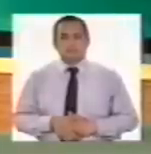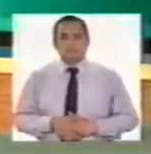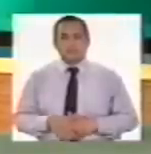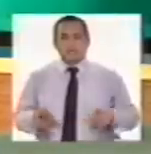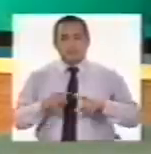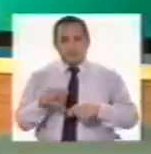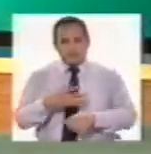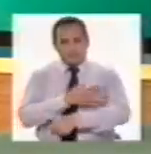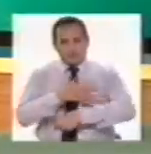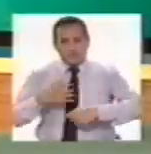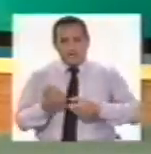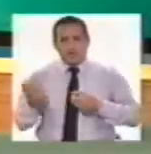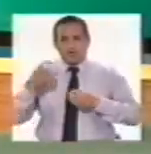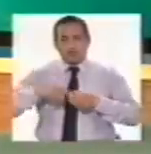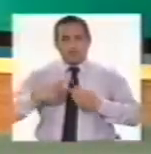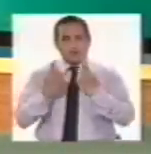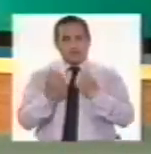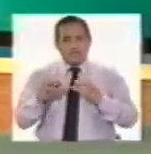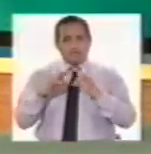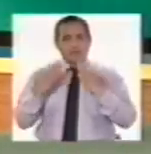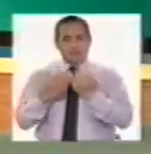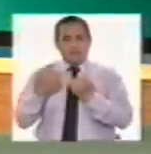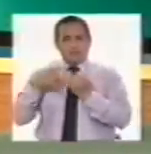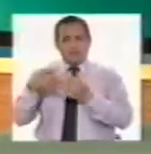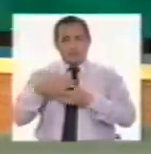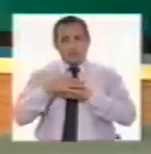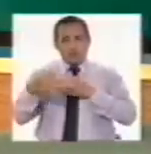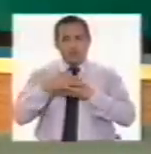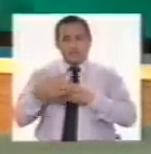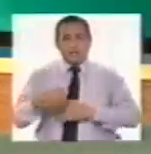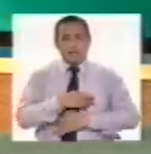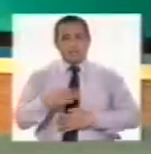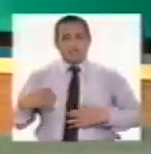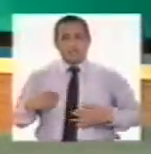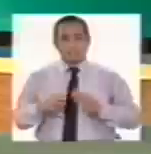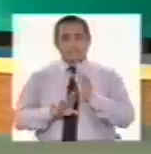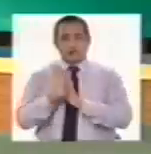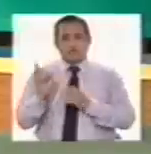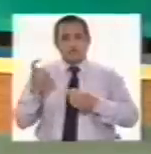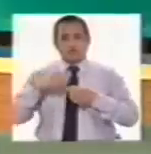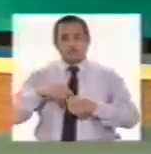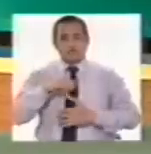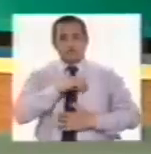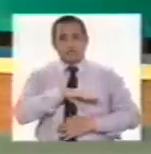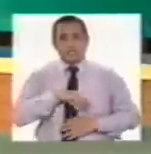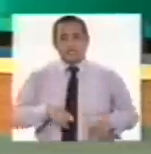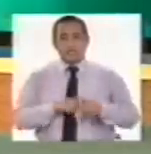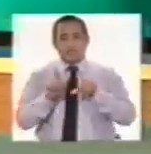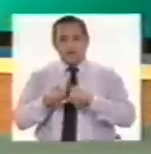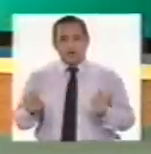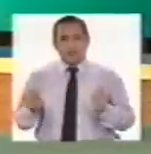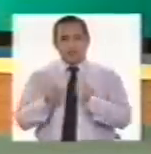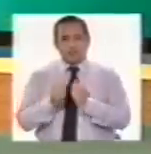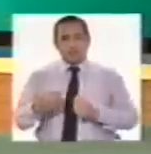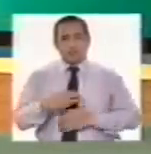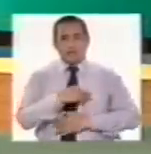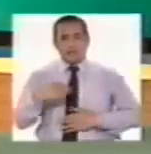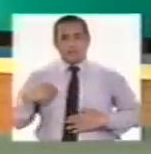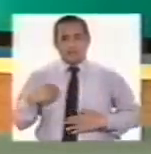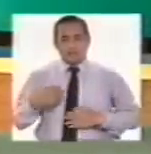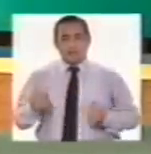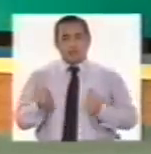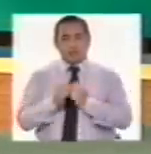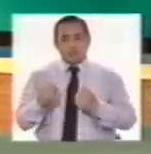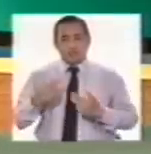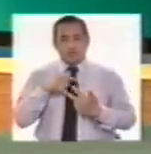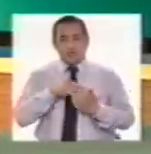para fortalecer la inclusión financiera en las familias de las zonas Rurales la ministra de desarrollo e inclusión social Paola Bustamante acompañada la primera dama nad Heredia llegó